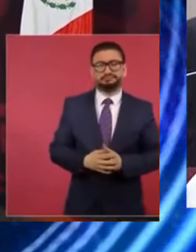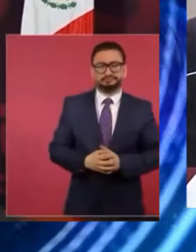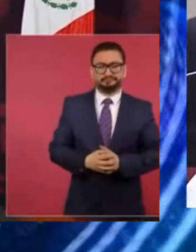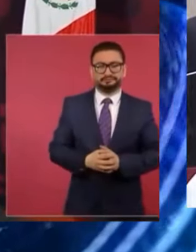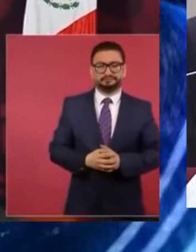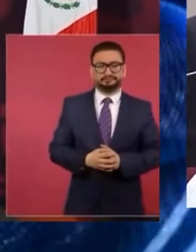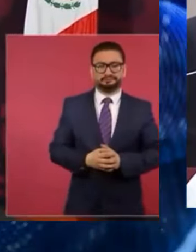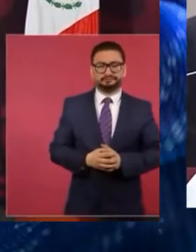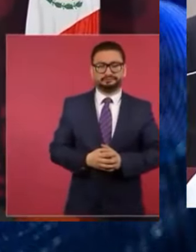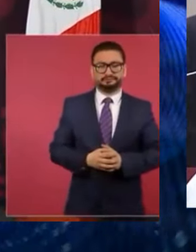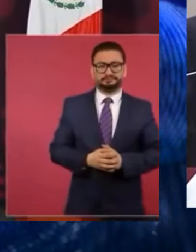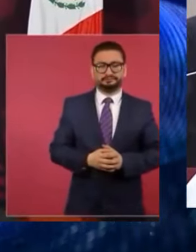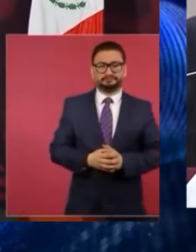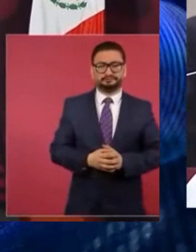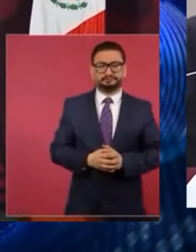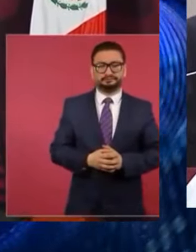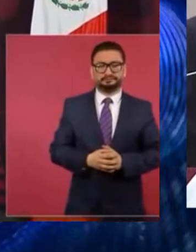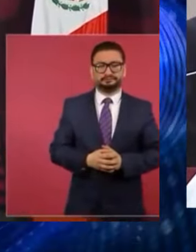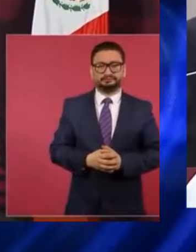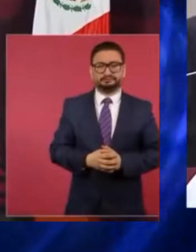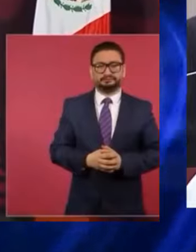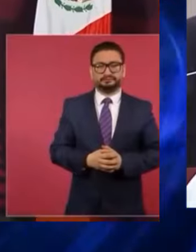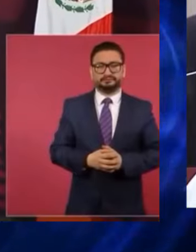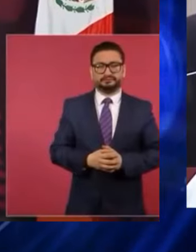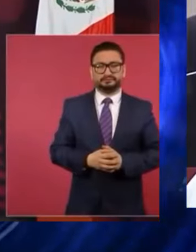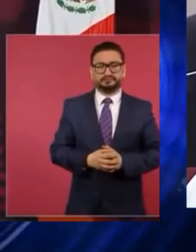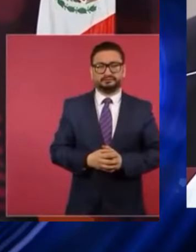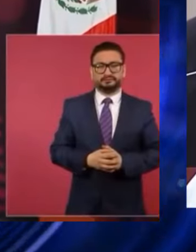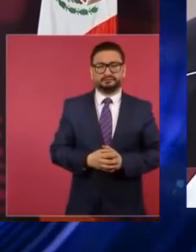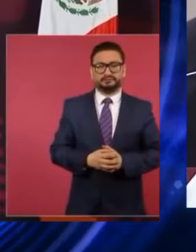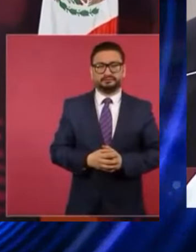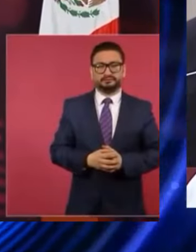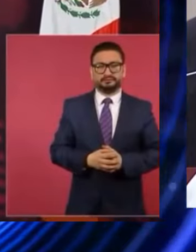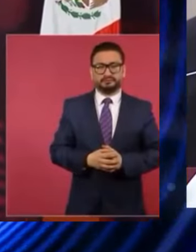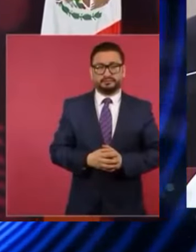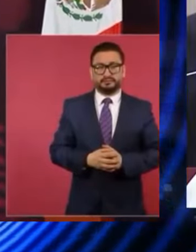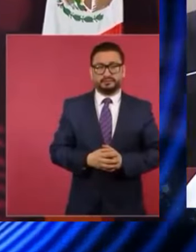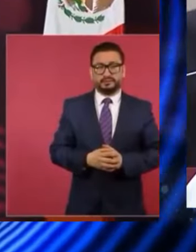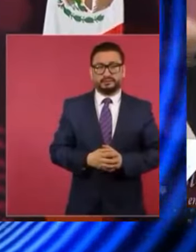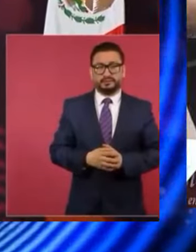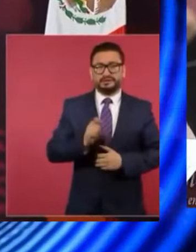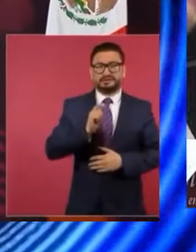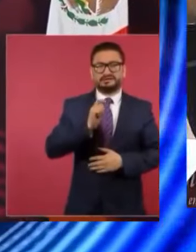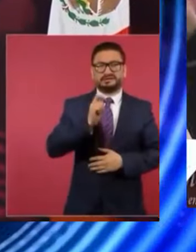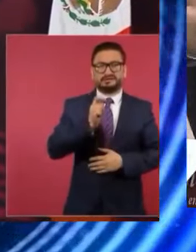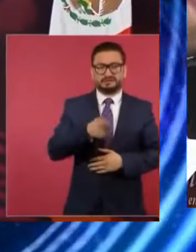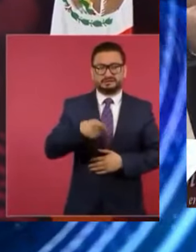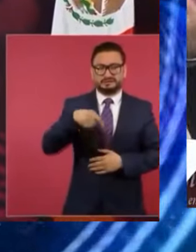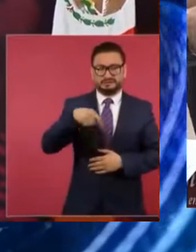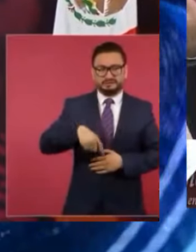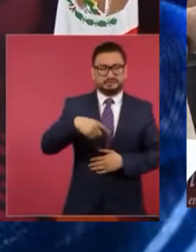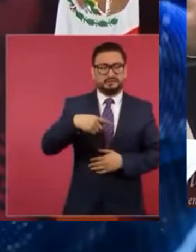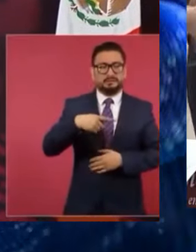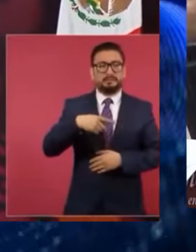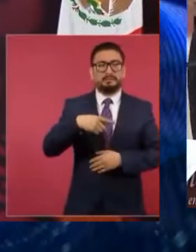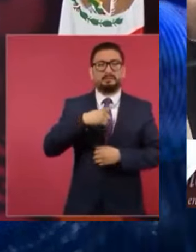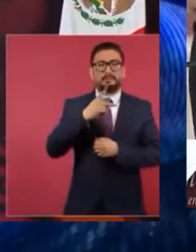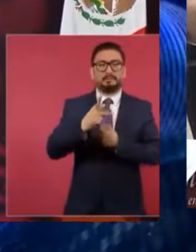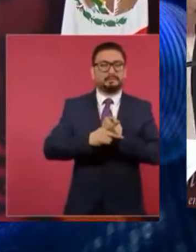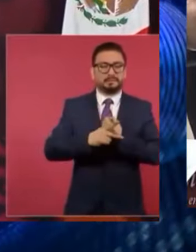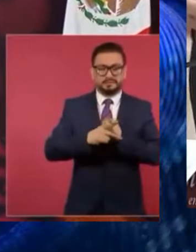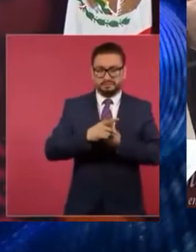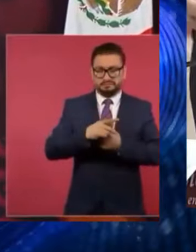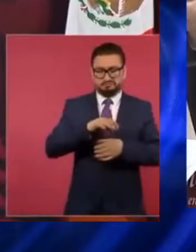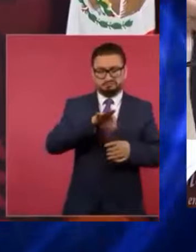y que se dé un ejemplo de democracia. Van a